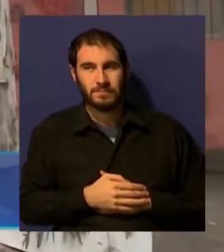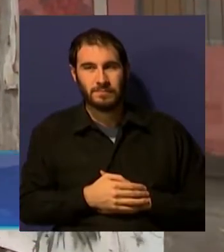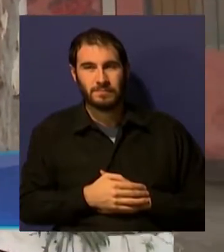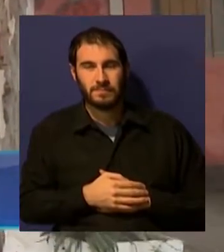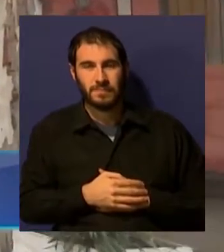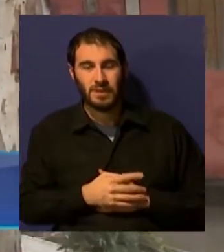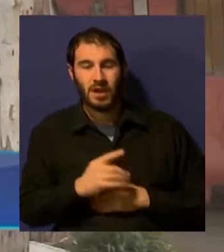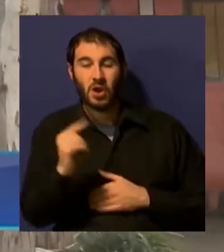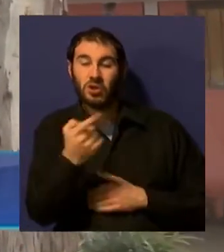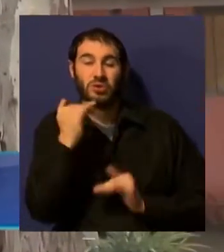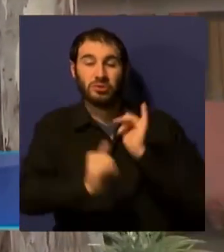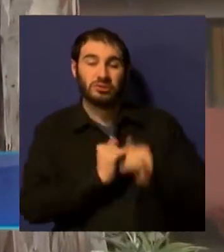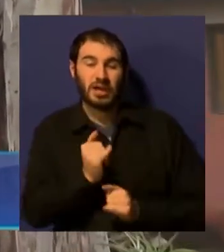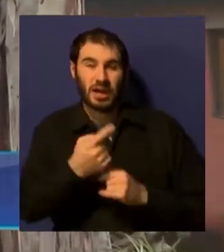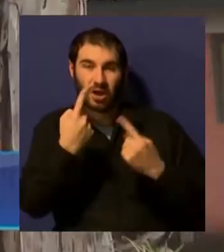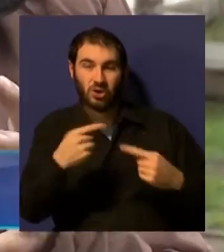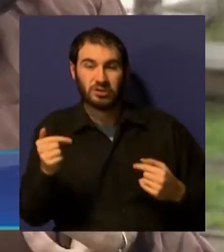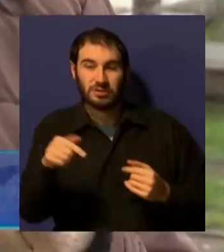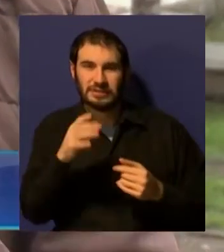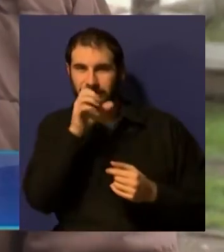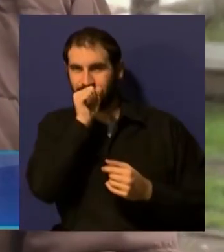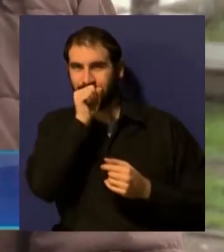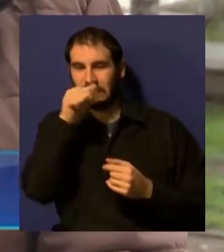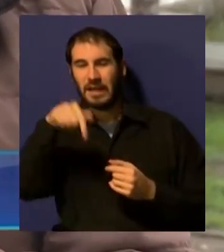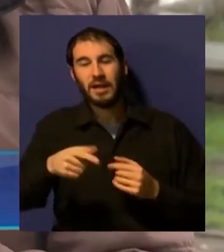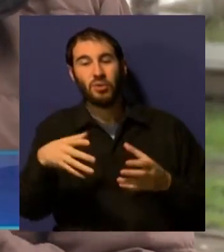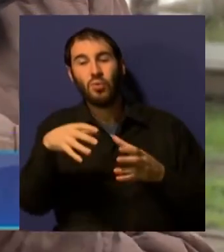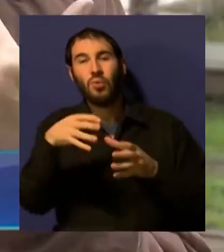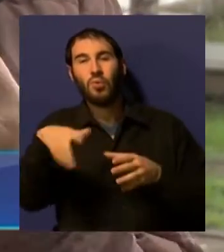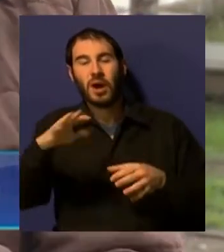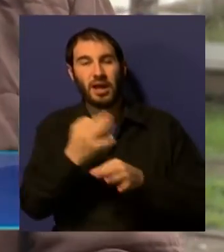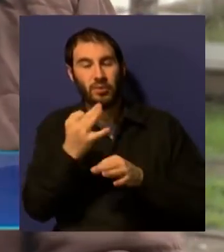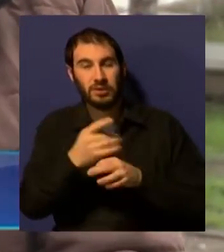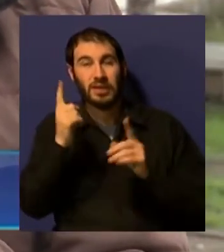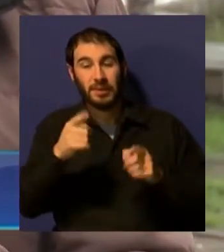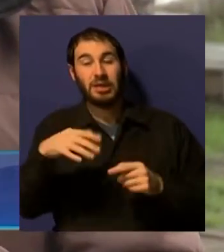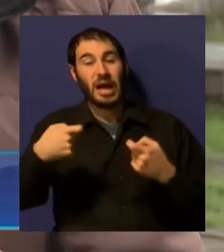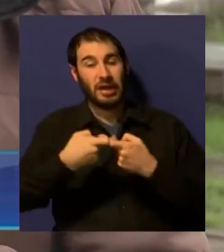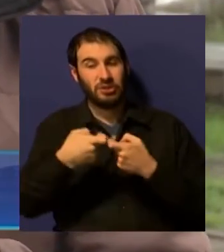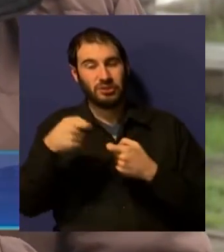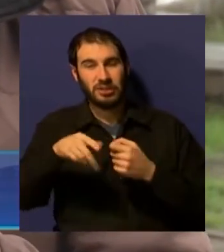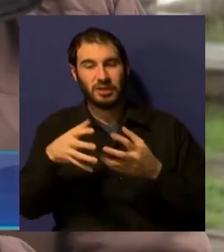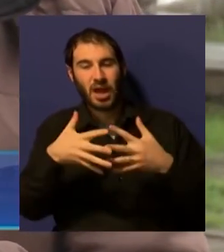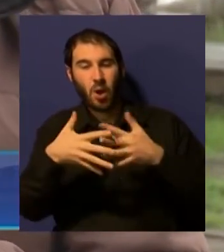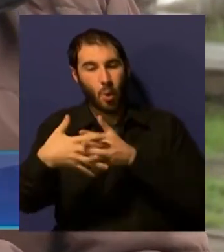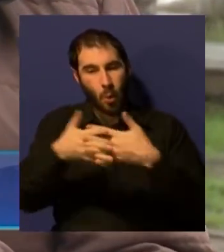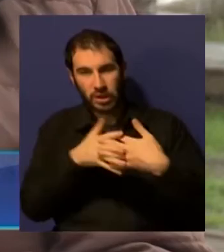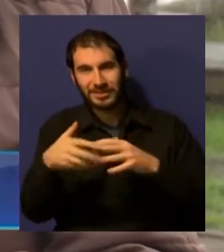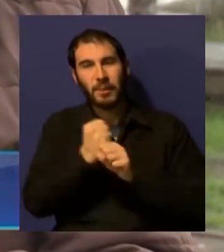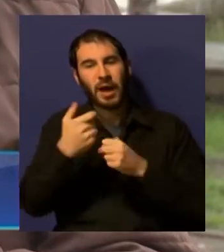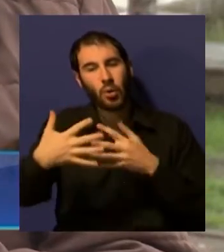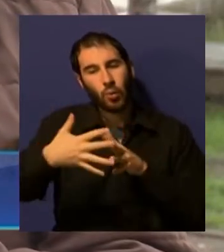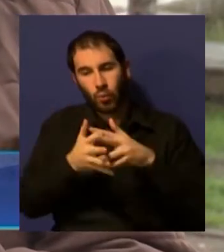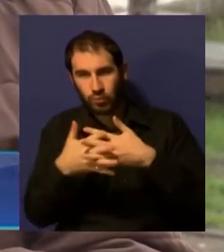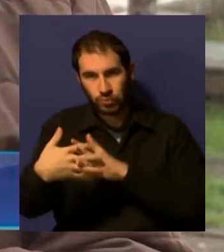Nosotros decimos que que el gran secreto de este centro educativo productivo y de la asociación es la articulación.